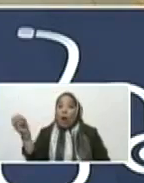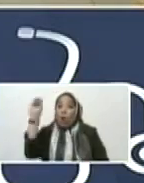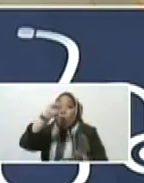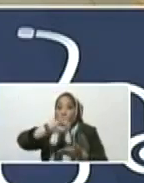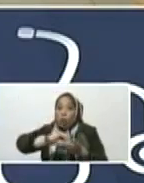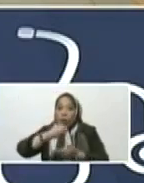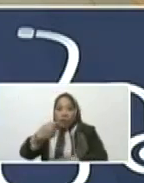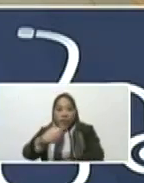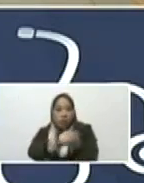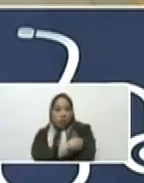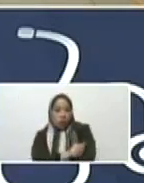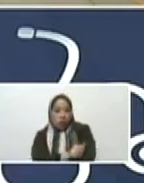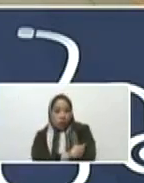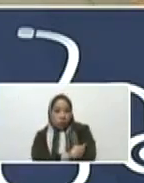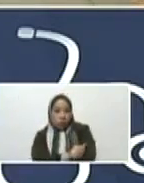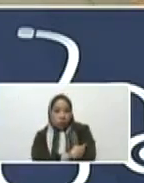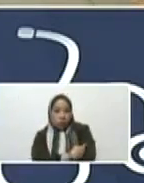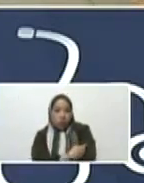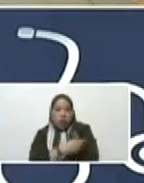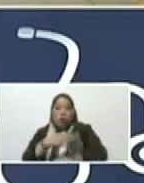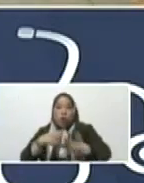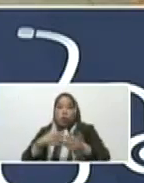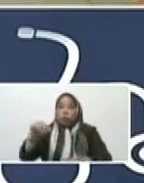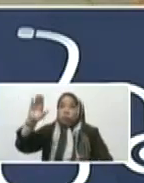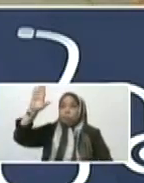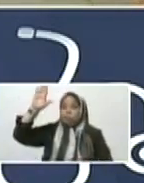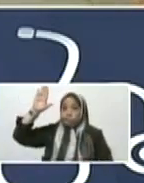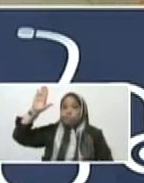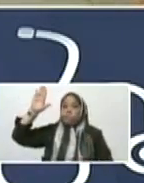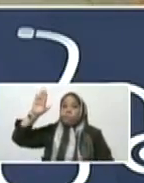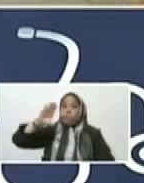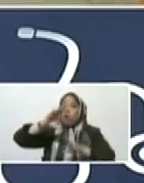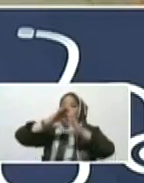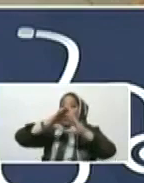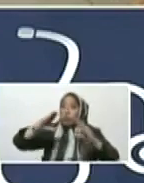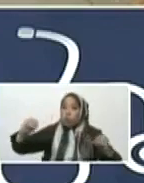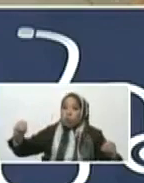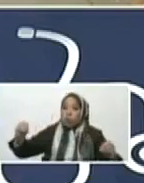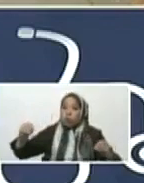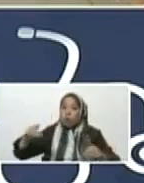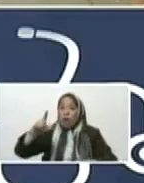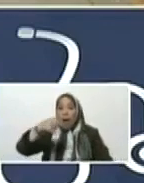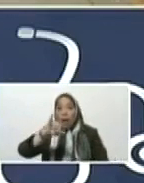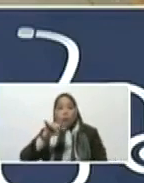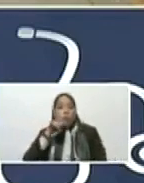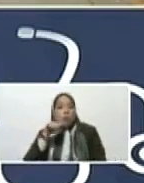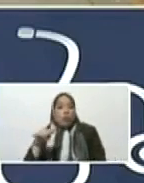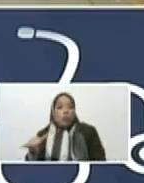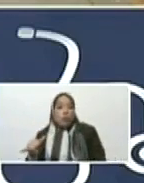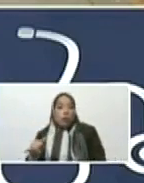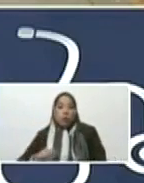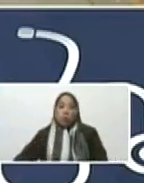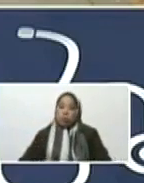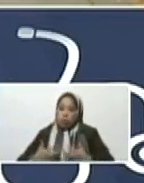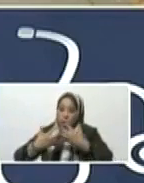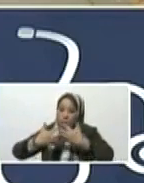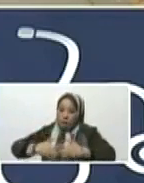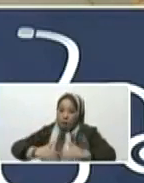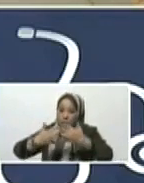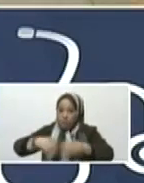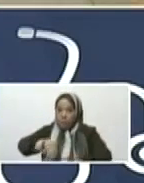refuerzo. Todos se han puesto el refuerzo. Por ahí recibí una denuncia de que una empresa